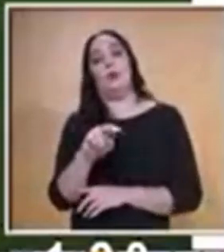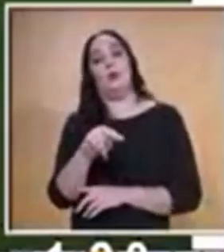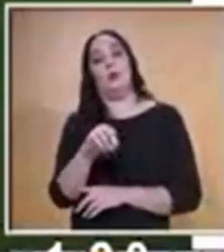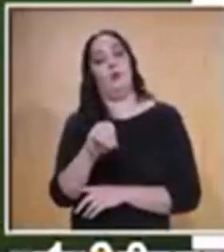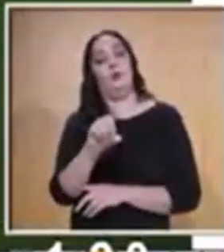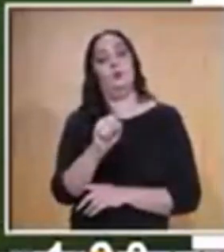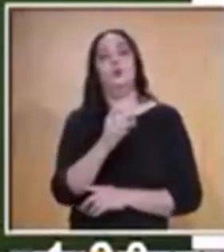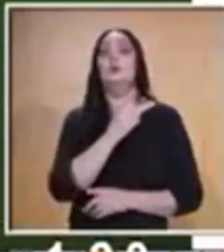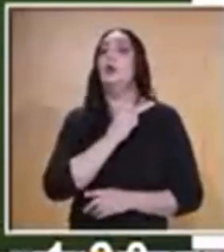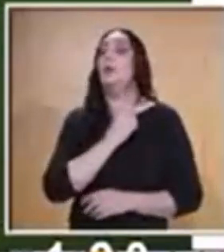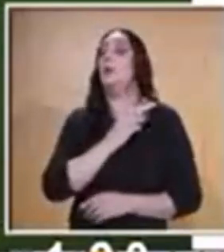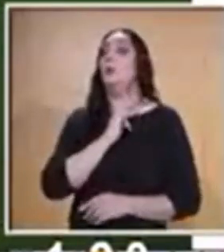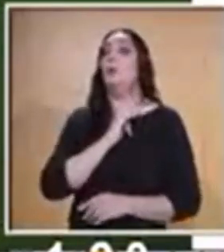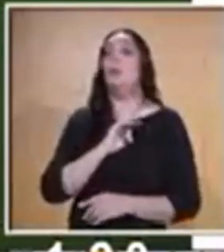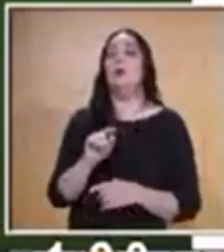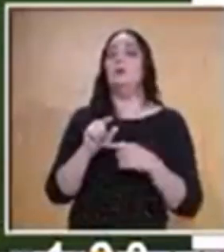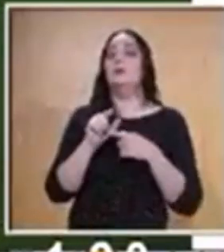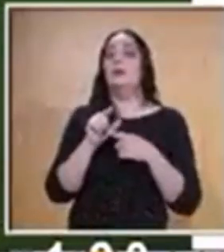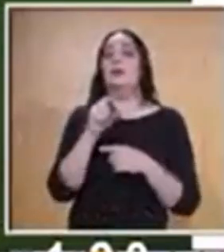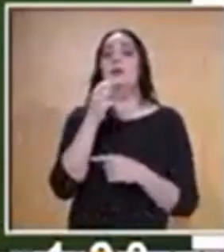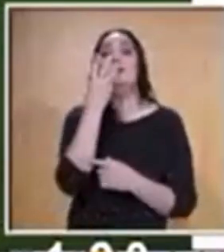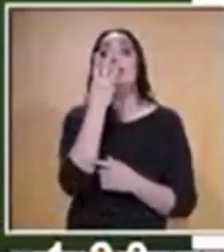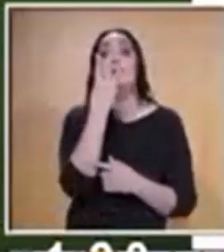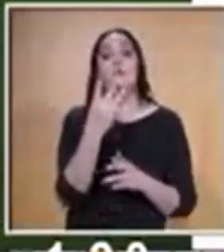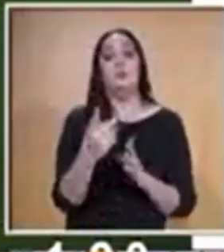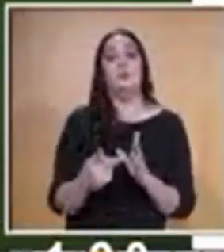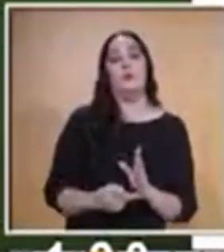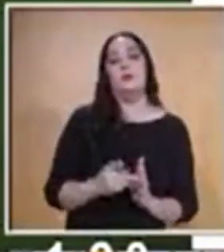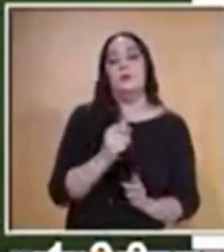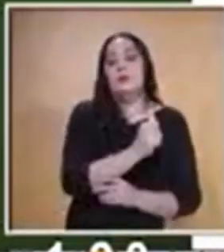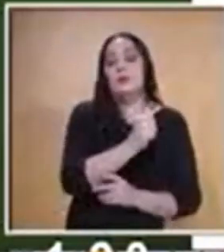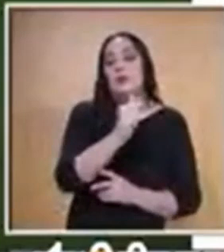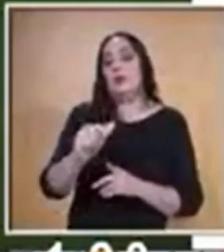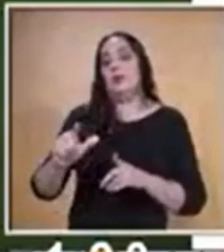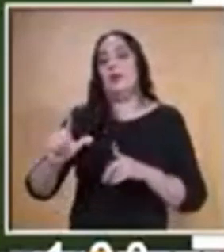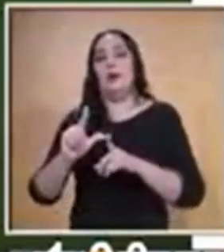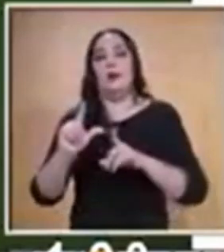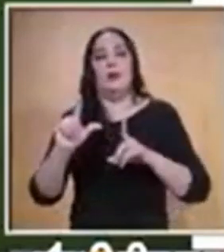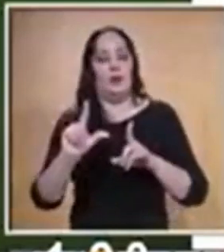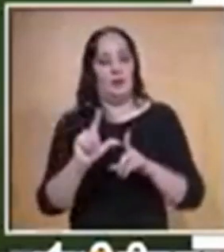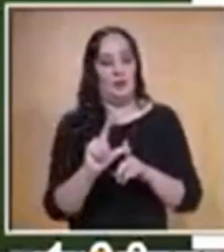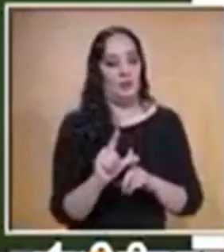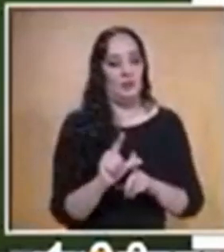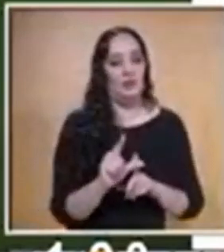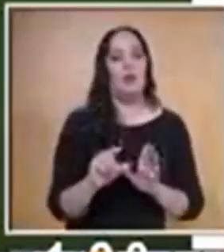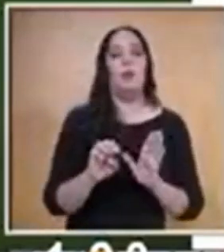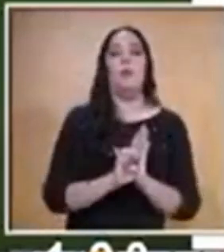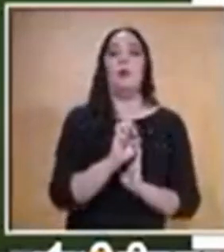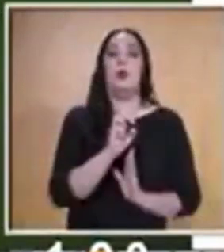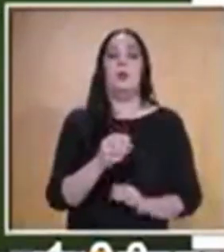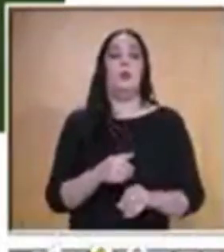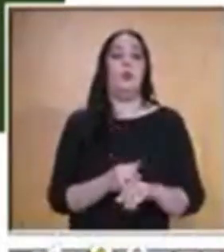solamente 3 veces continua cada una de estas letras que tienen el valor, un valor definido.